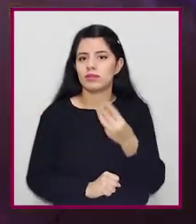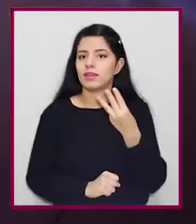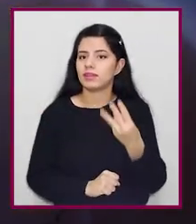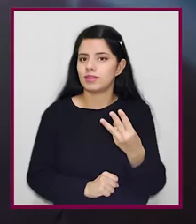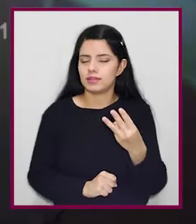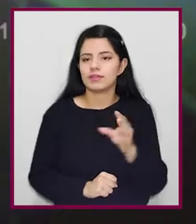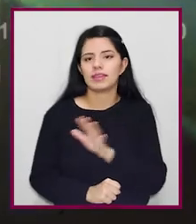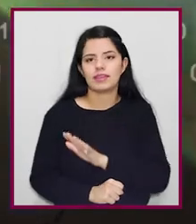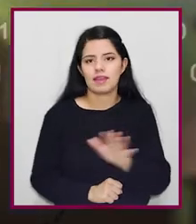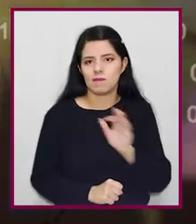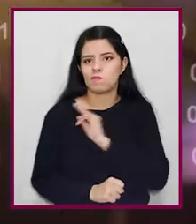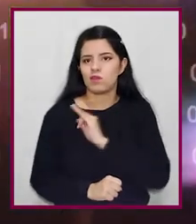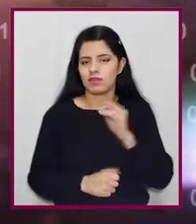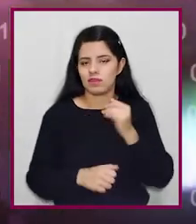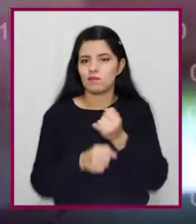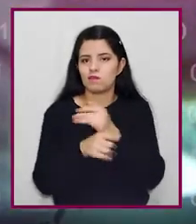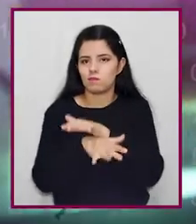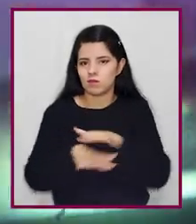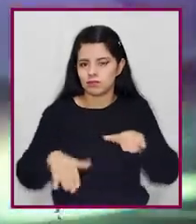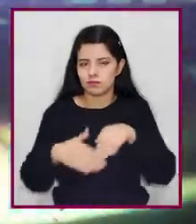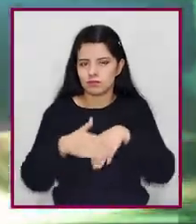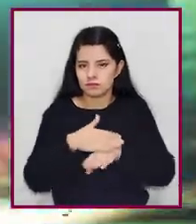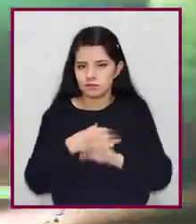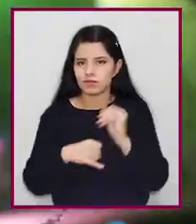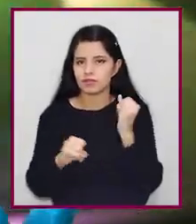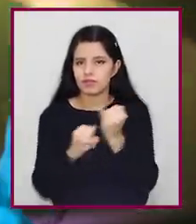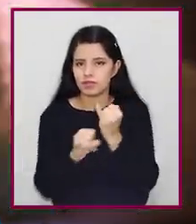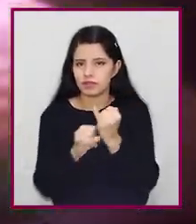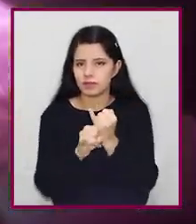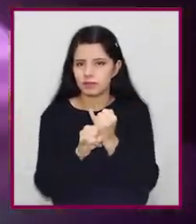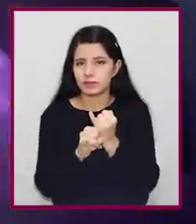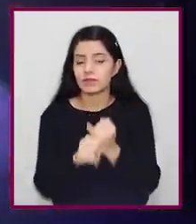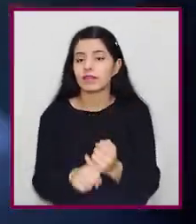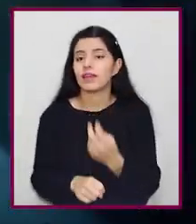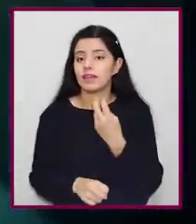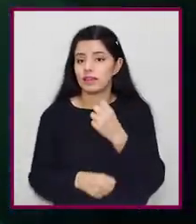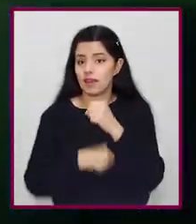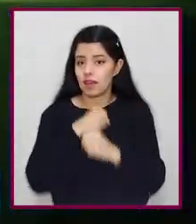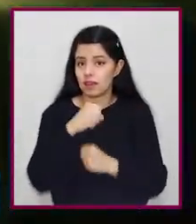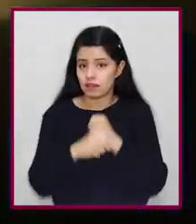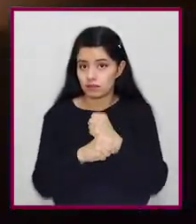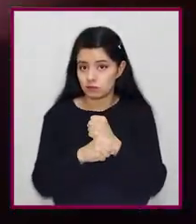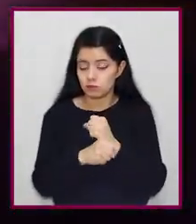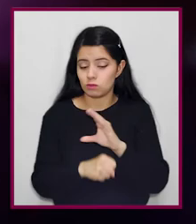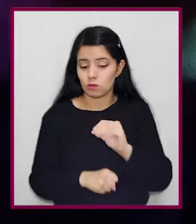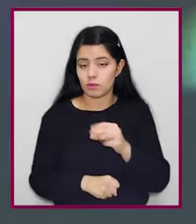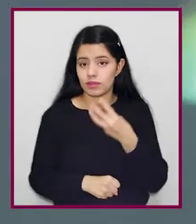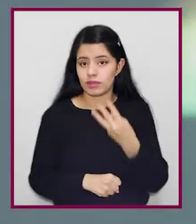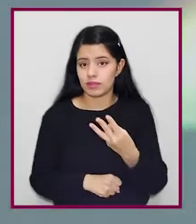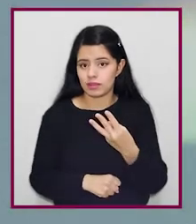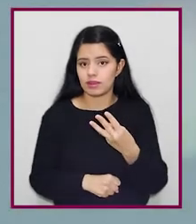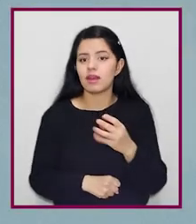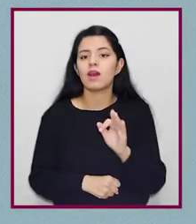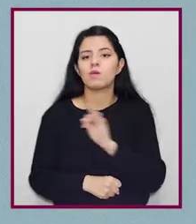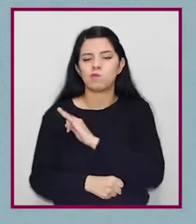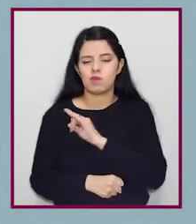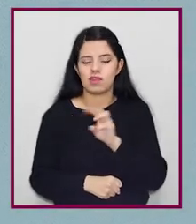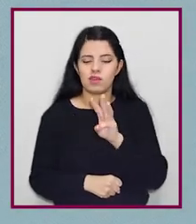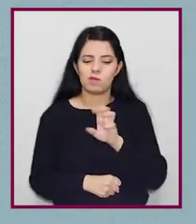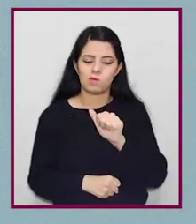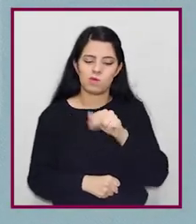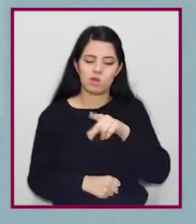cuando por fin se pudo tener mayor acceso a la información digital, Pues en ese año se desarrolló Wandex, el